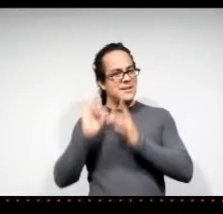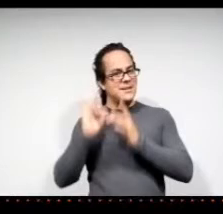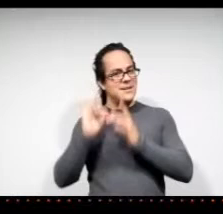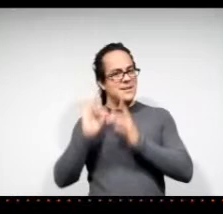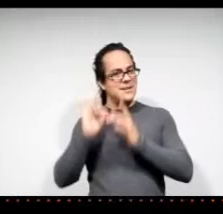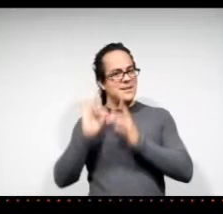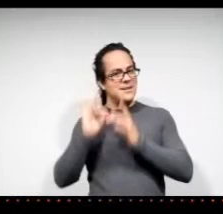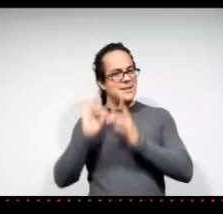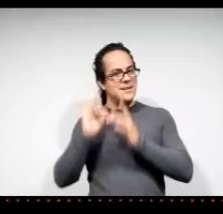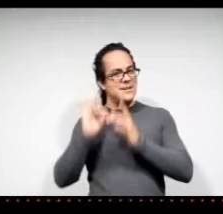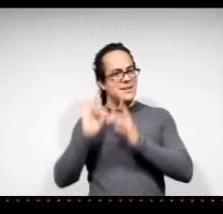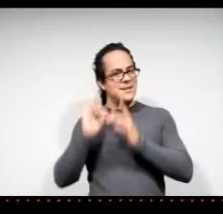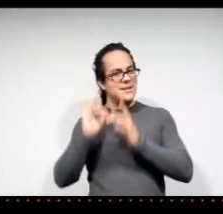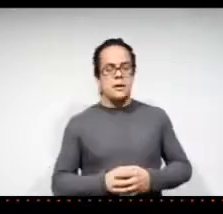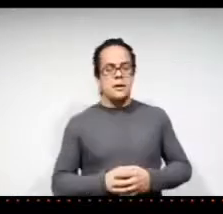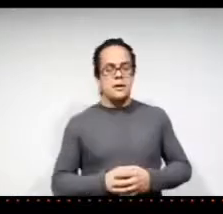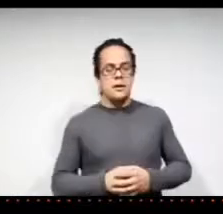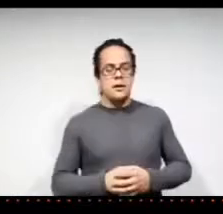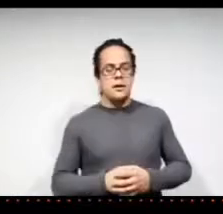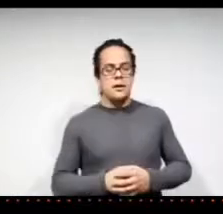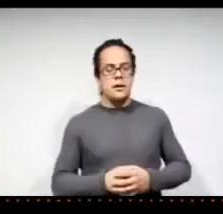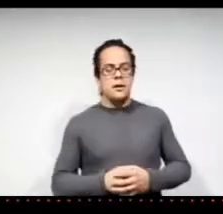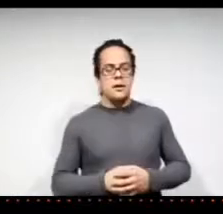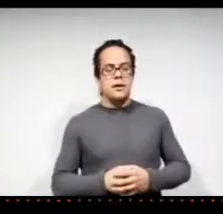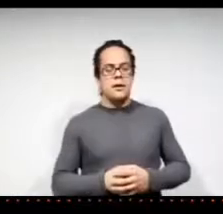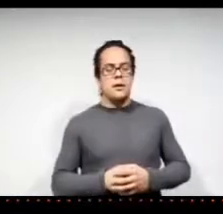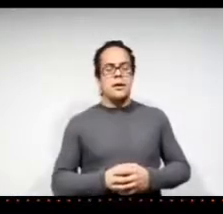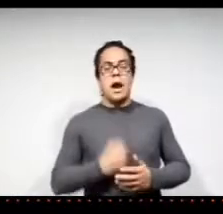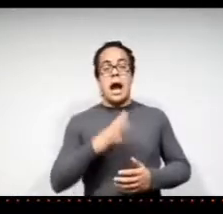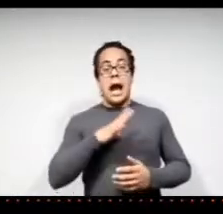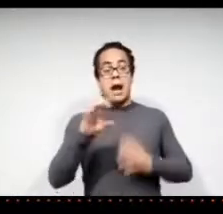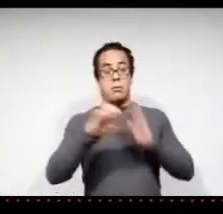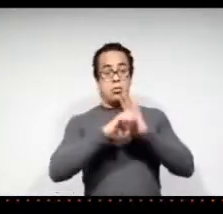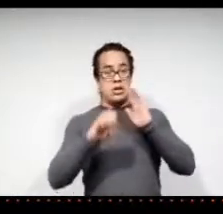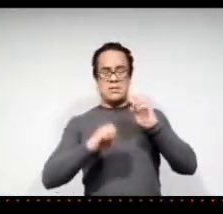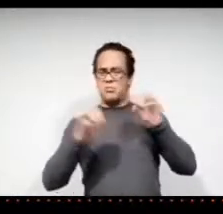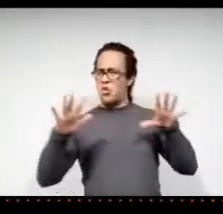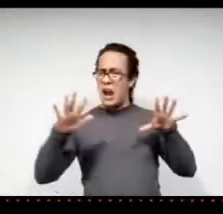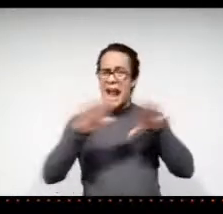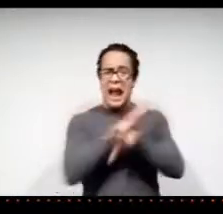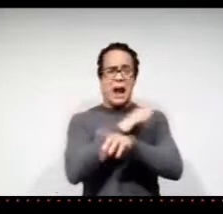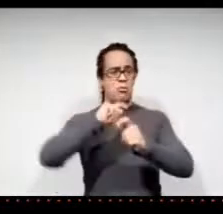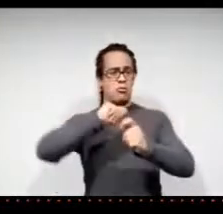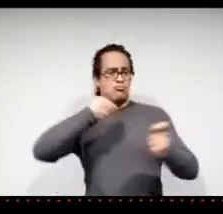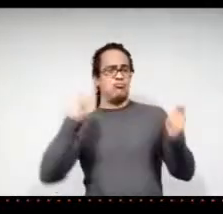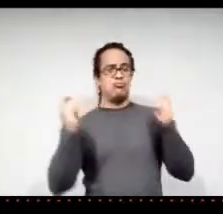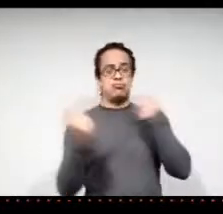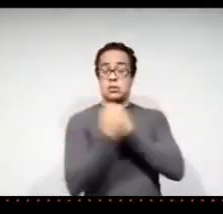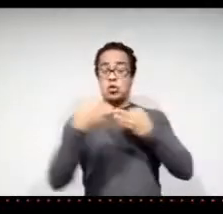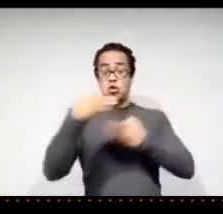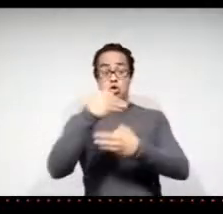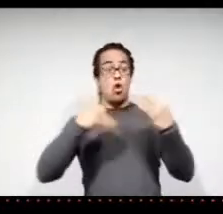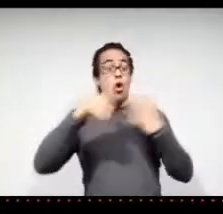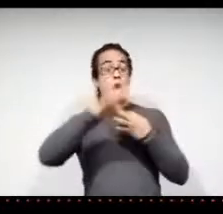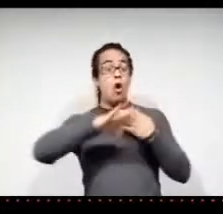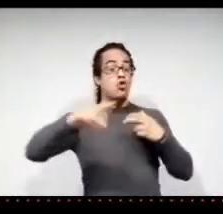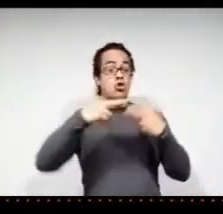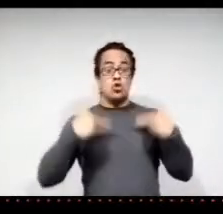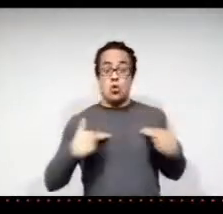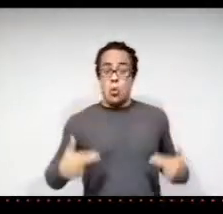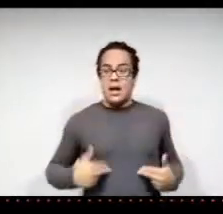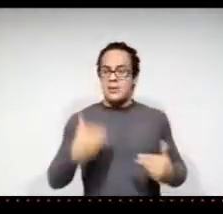atrás. Ese rechazo al cambio tan marcado, yo digo, todos los seres humanos lo tenemos, pero tan marcado en las